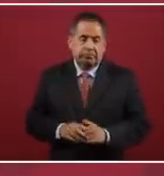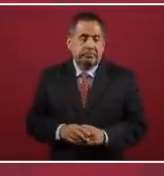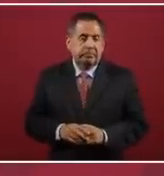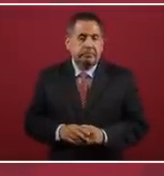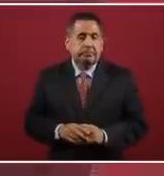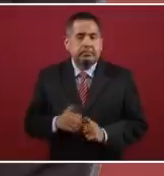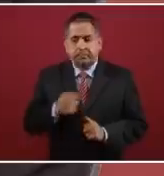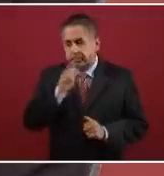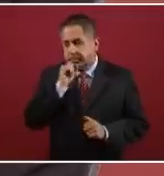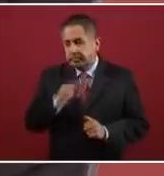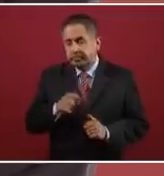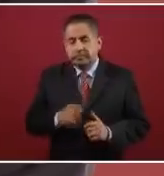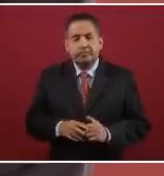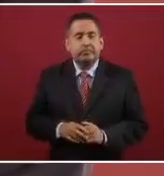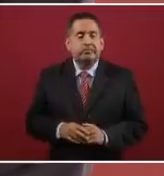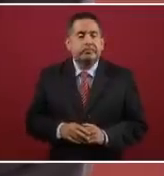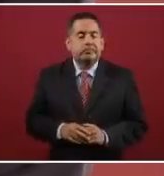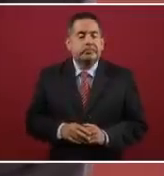y de